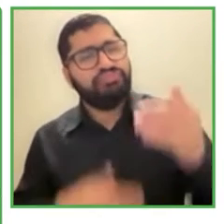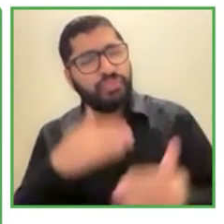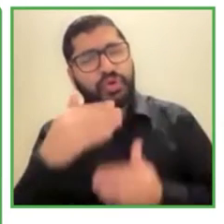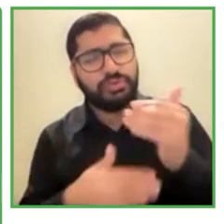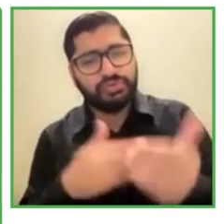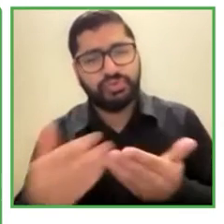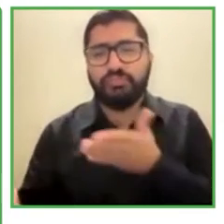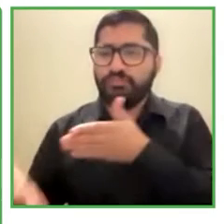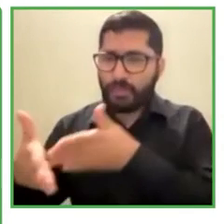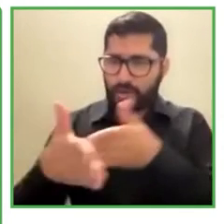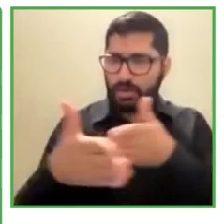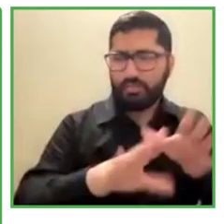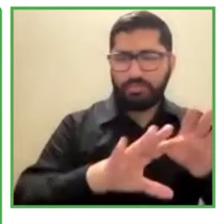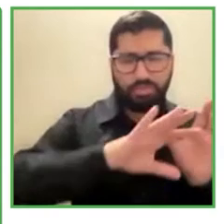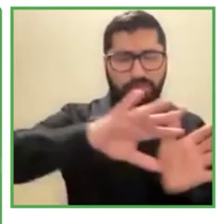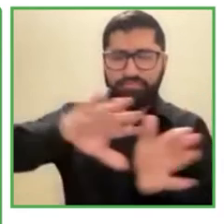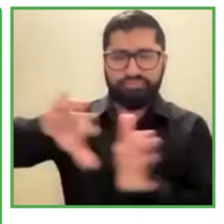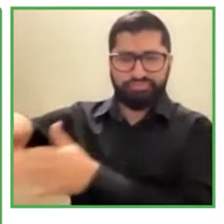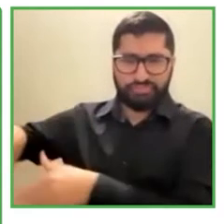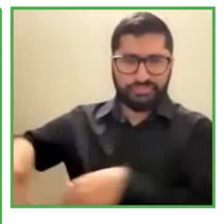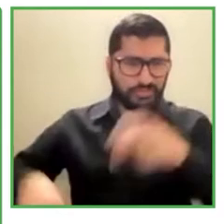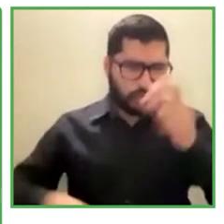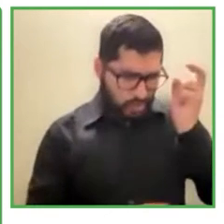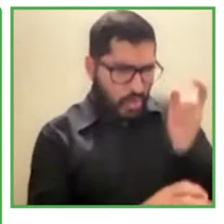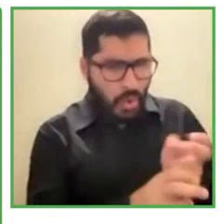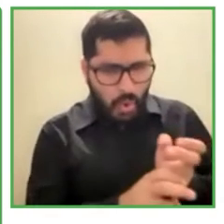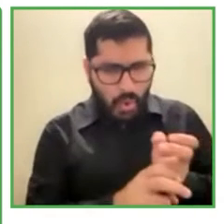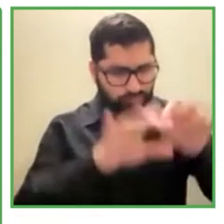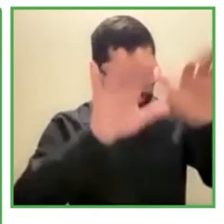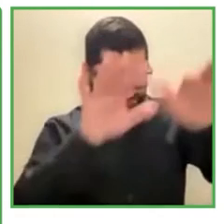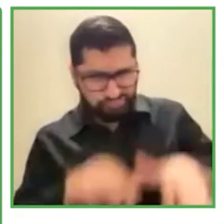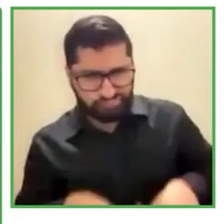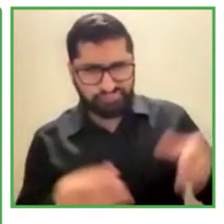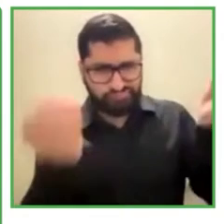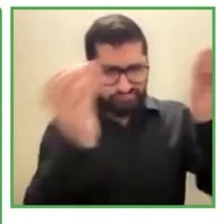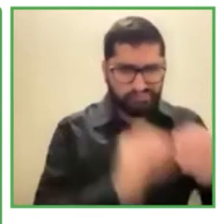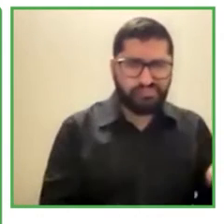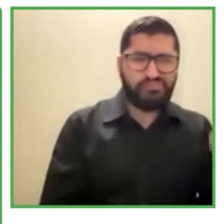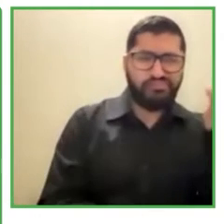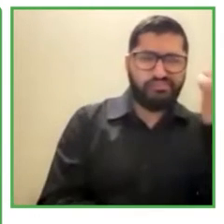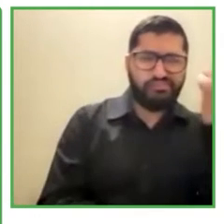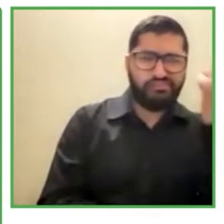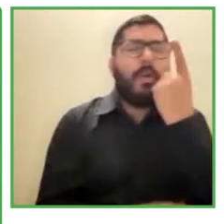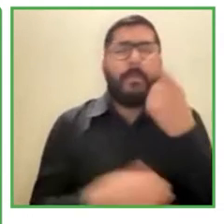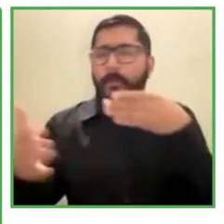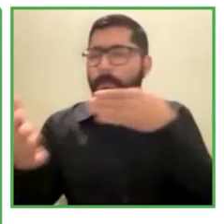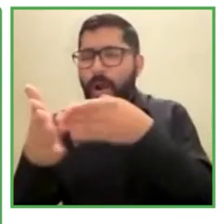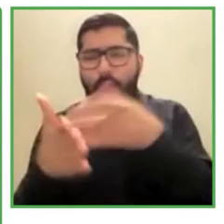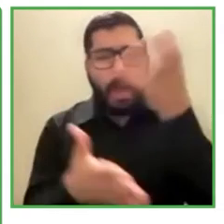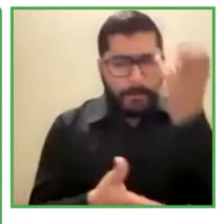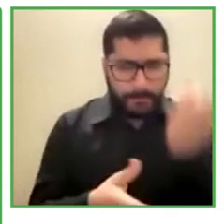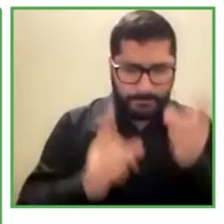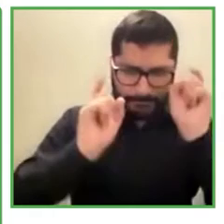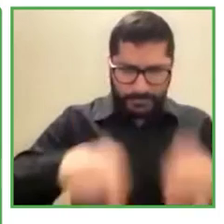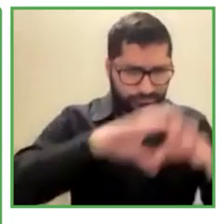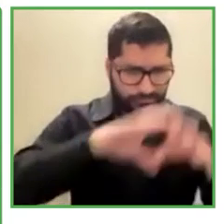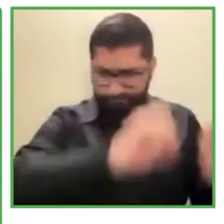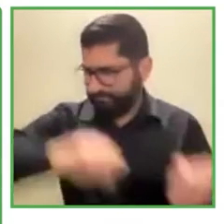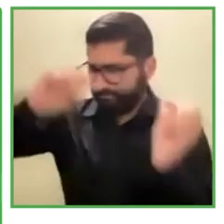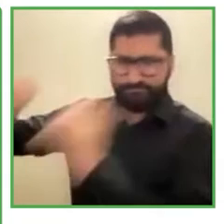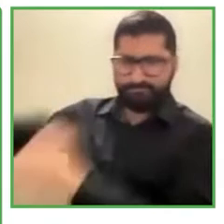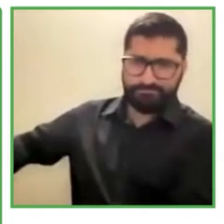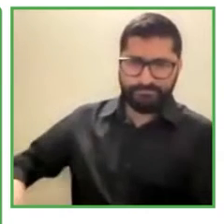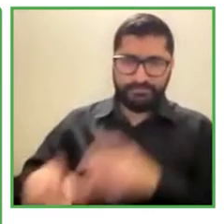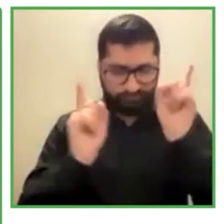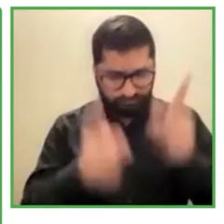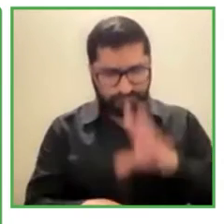tecnológicas y apoyamos a los negocios para entender qué tipo de barreras deben remover en el lugar de trabajo. Y de acuerdo a eso, entregamos entonces el